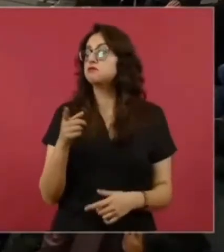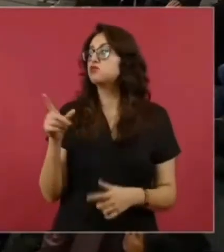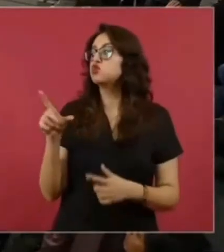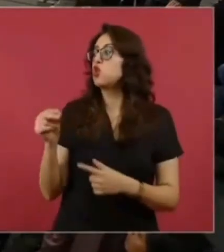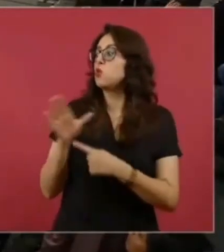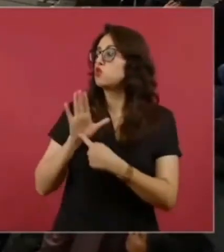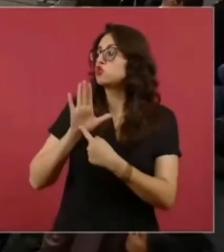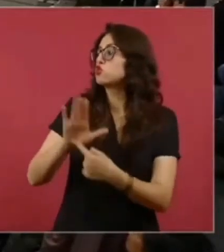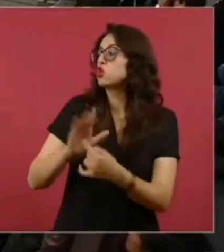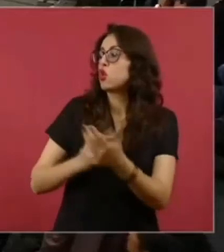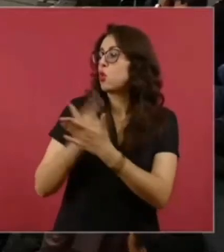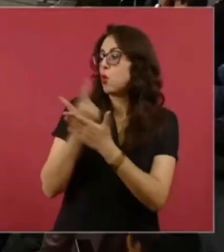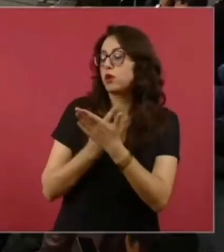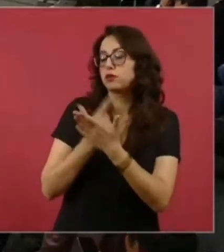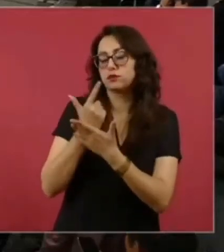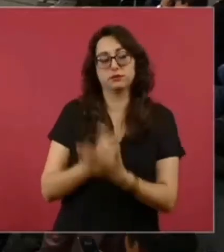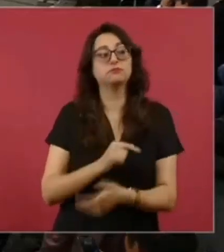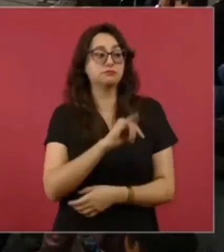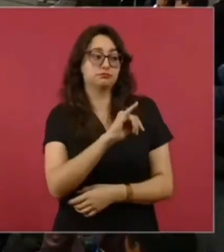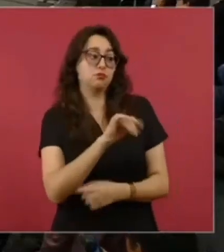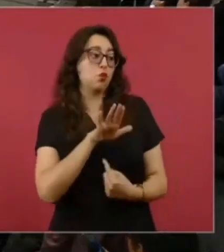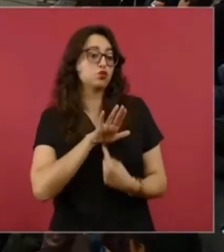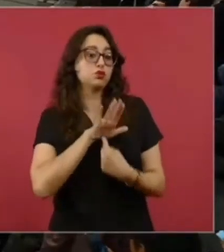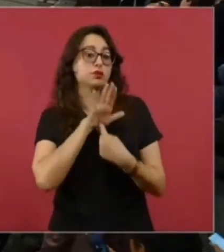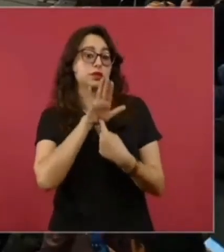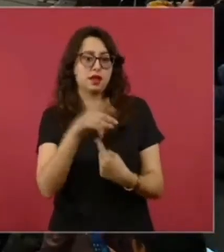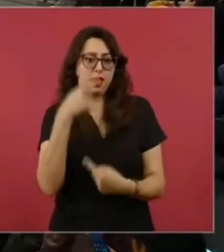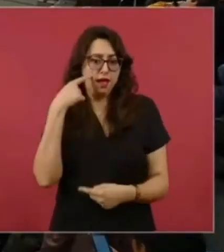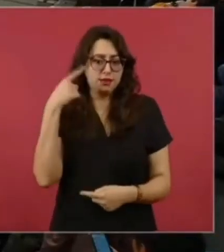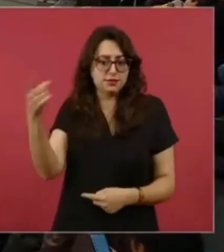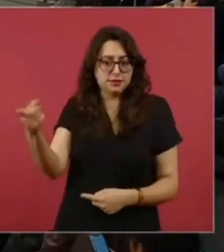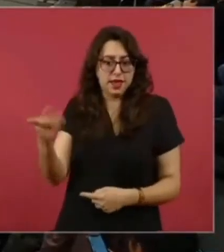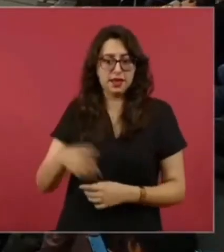está. ¿Cuánto es lo que...?